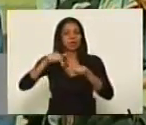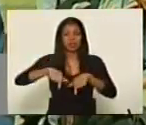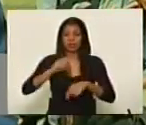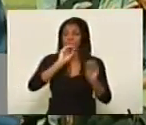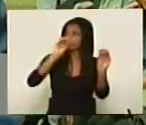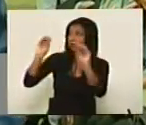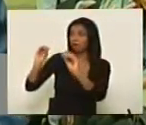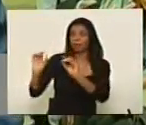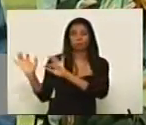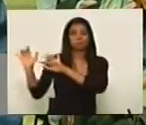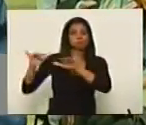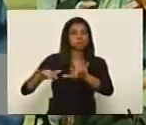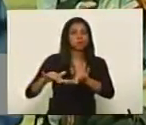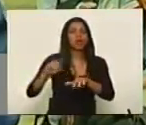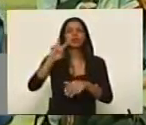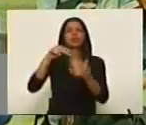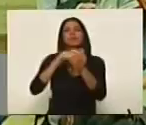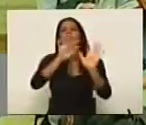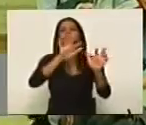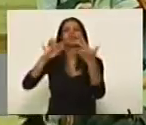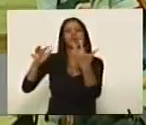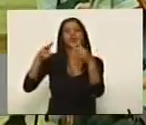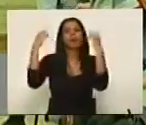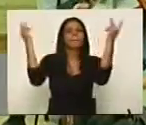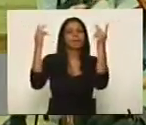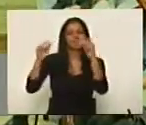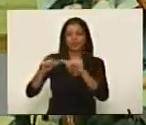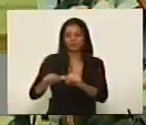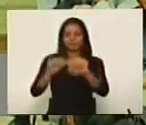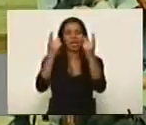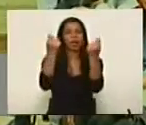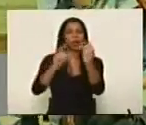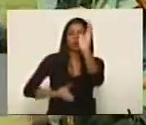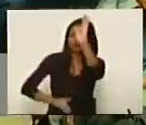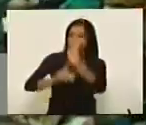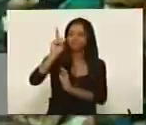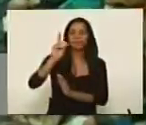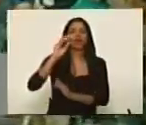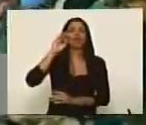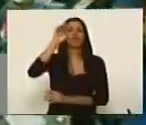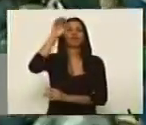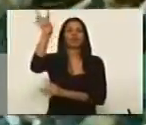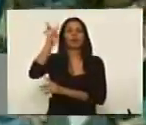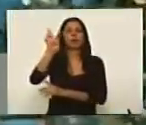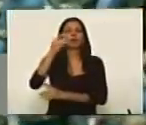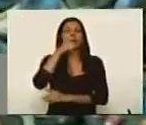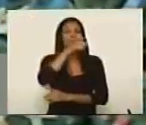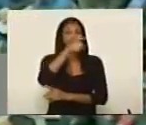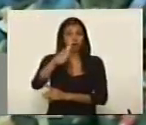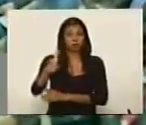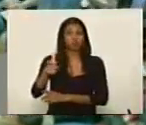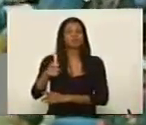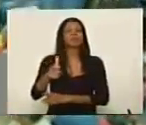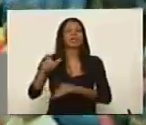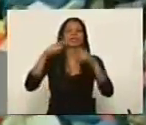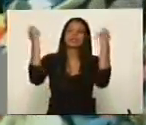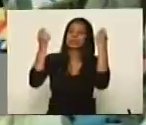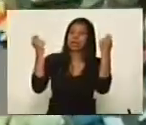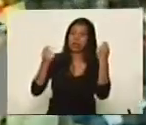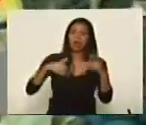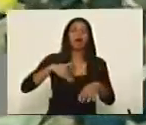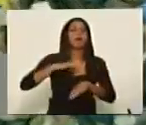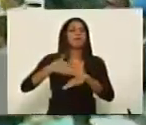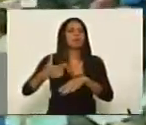Nacional Constituyente, el 2018 también será victoria en el terreno económico, en futuro para el pueblo venezolano. Y eso hay que celebrarlo, porque solo